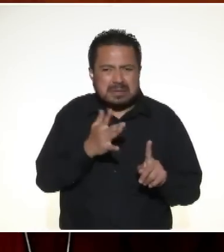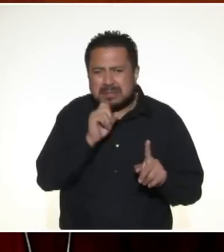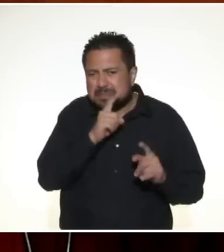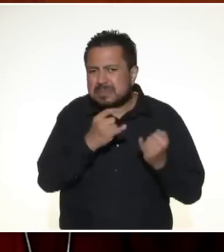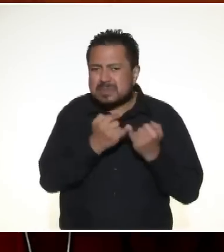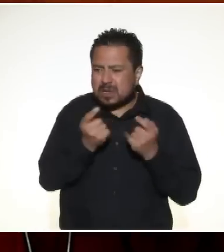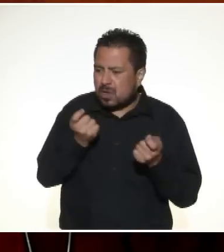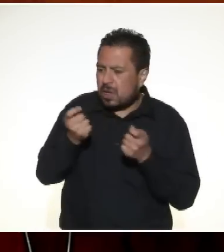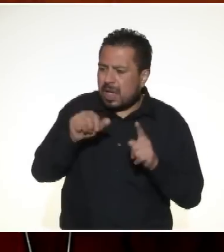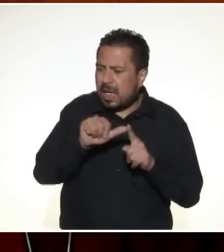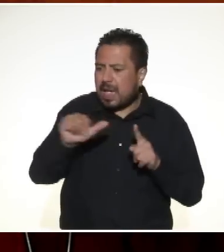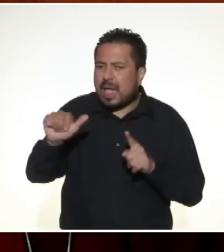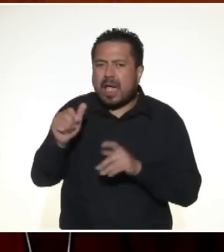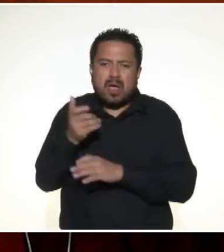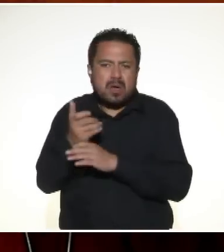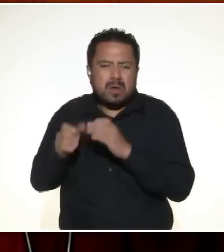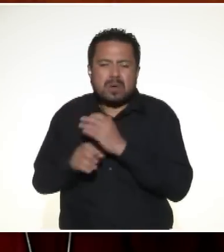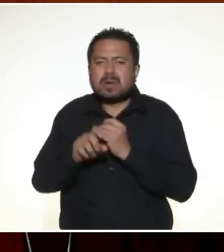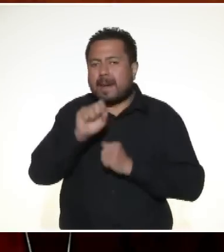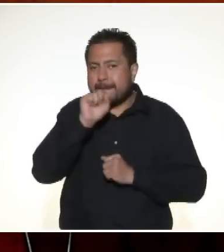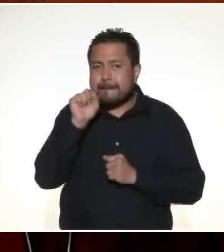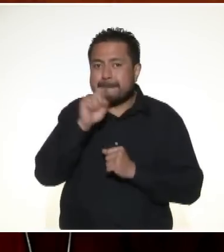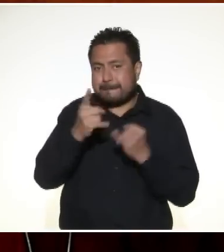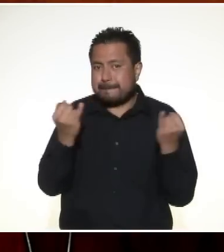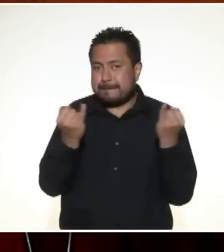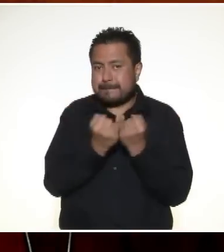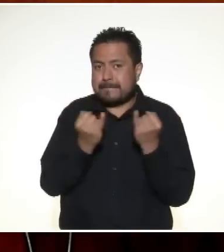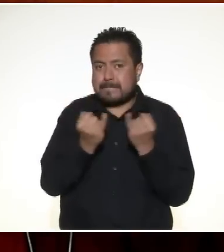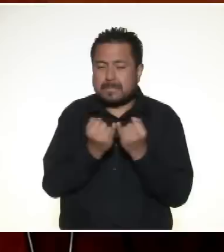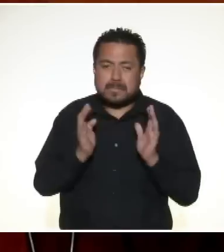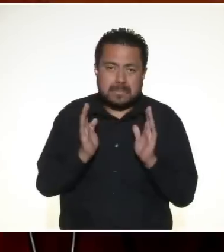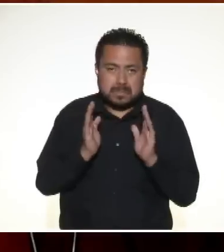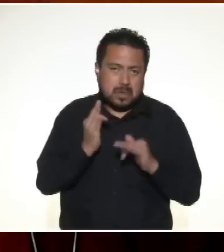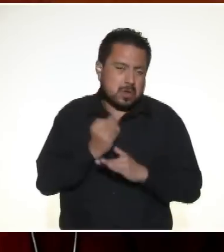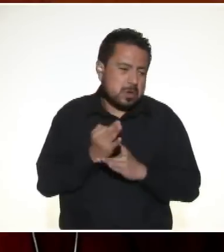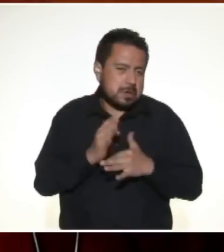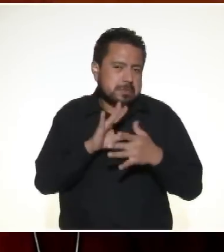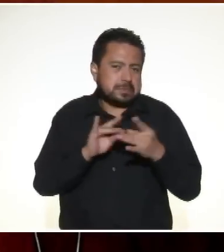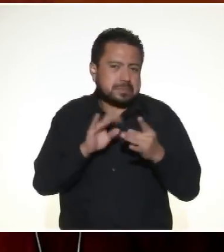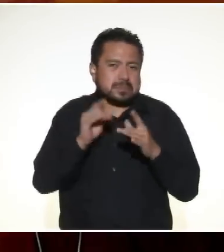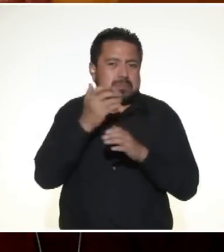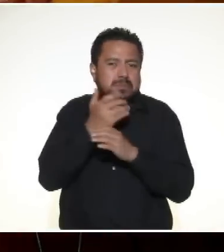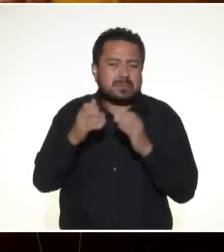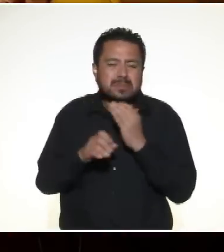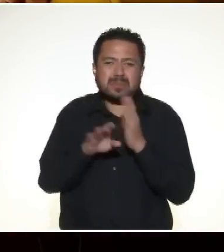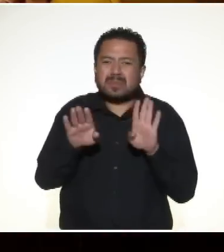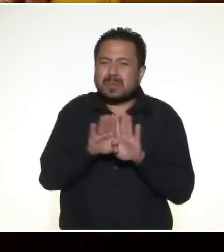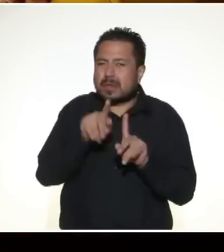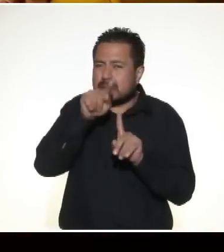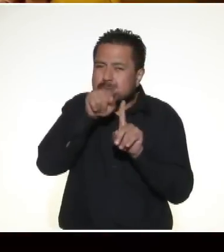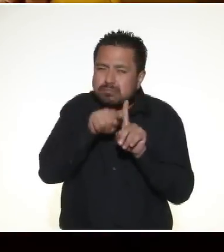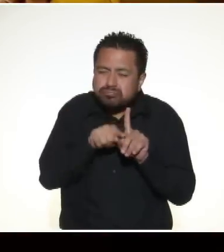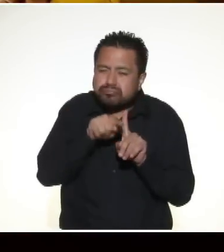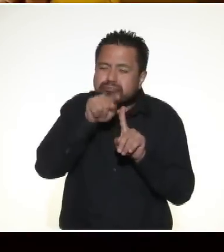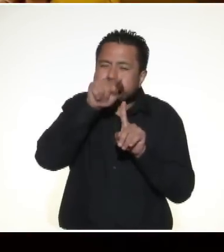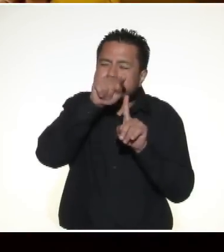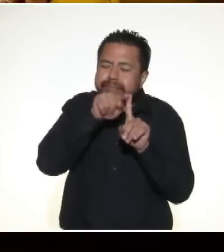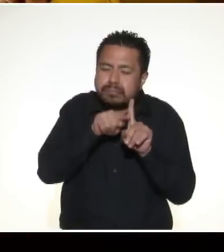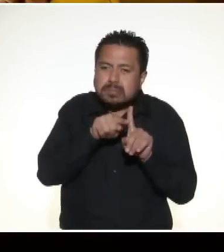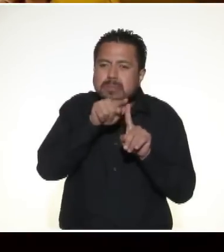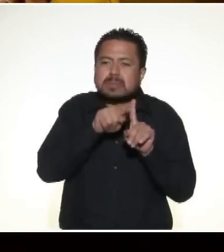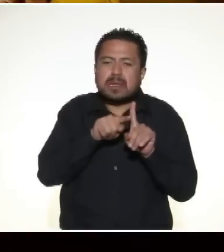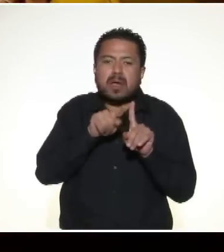cierto control a ciertas cosas, pero incluso vamos a hablar desde condiciones climatológicas hasta